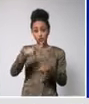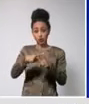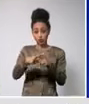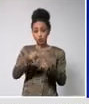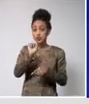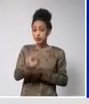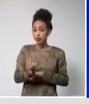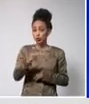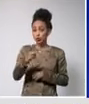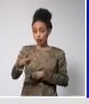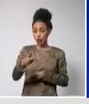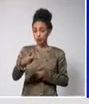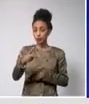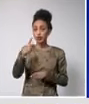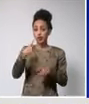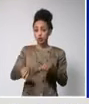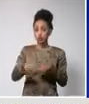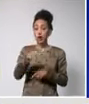Esmeralda 1.